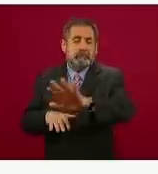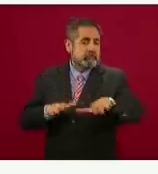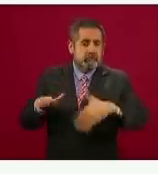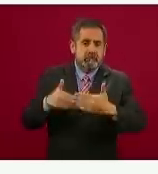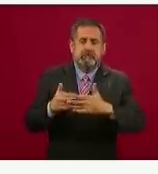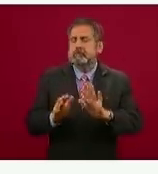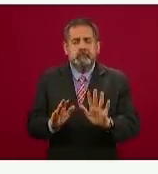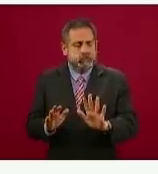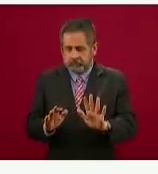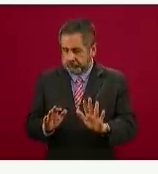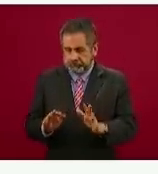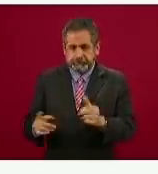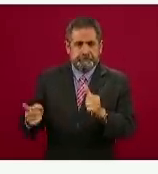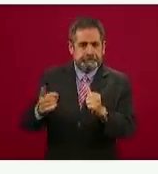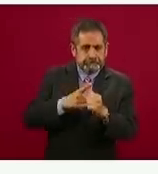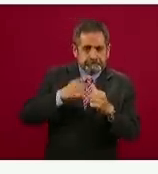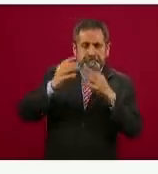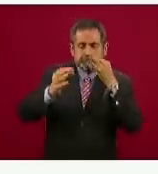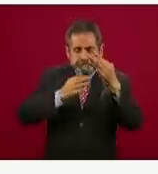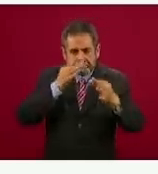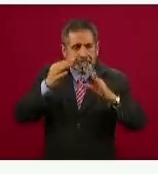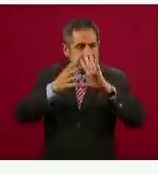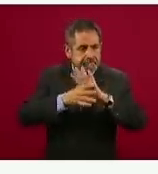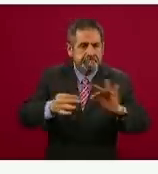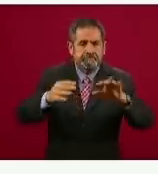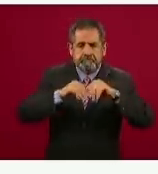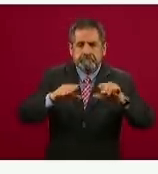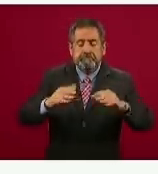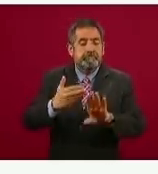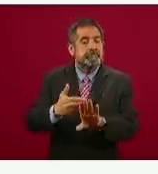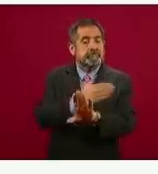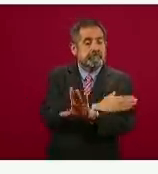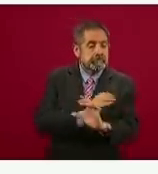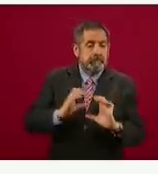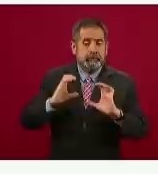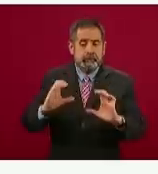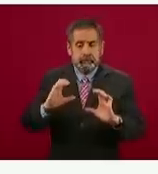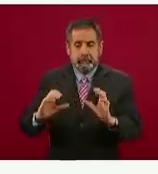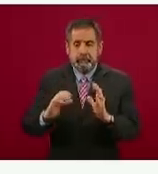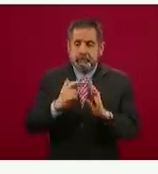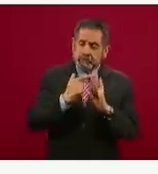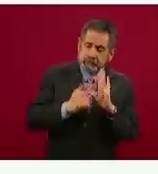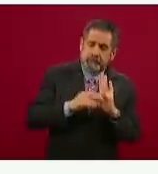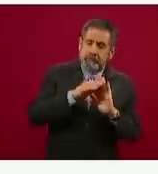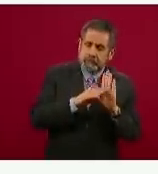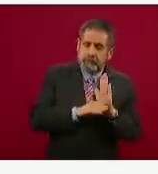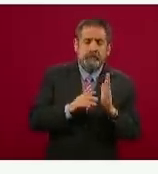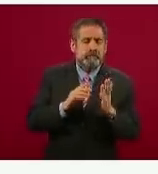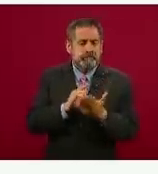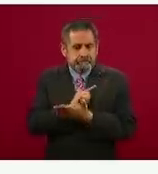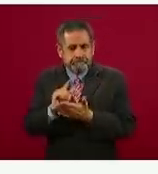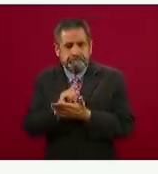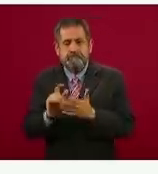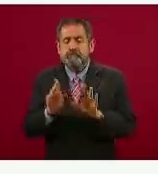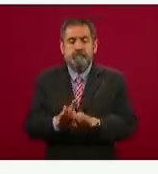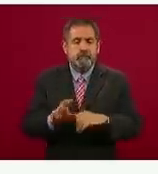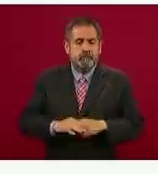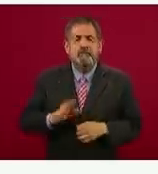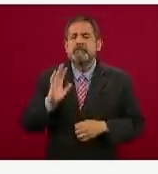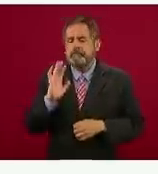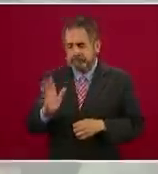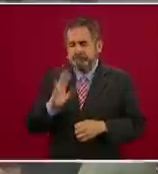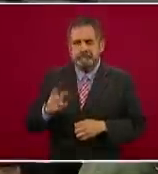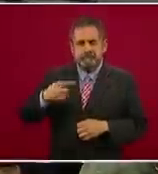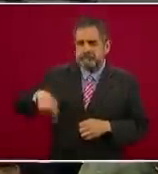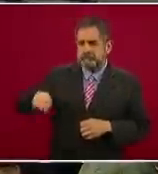la difusión, la divulgación de medidas de prevención y control. Ya se deben y se pueden y se están haciendo